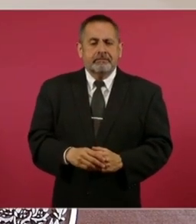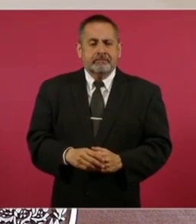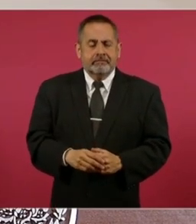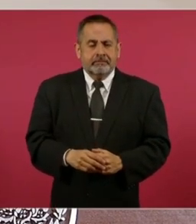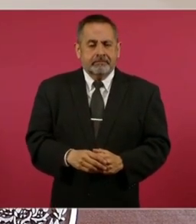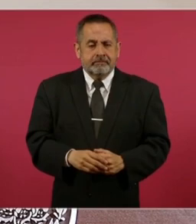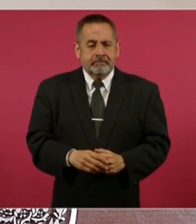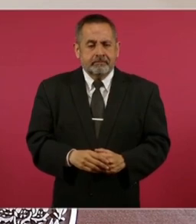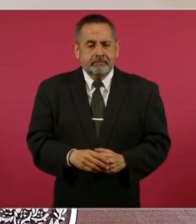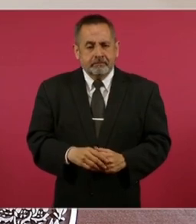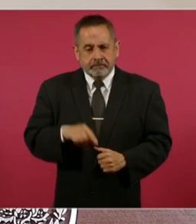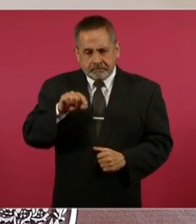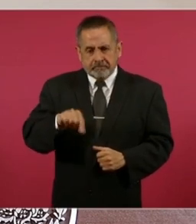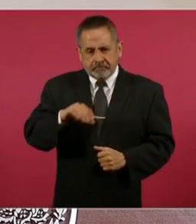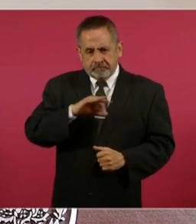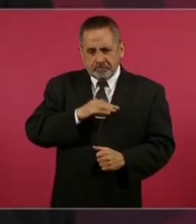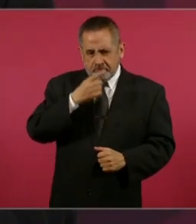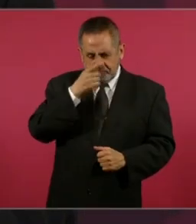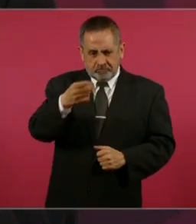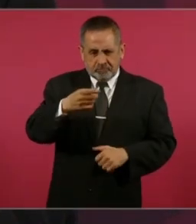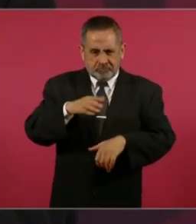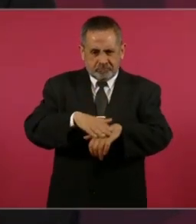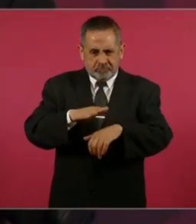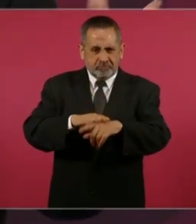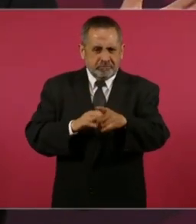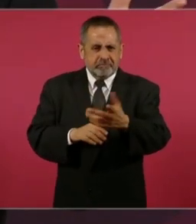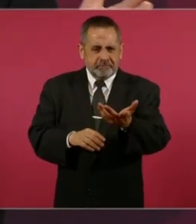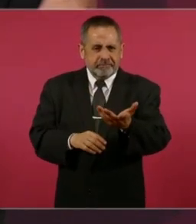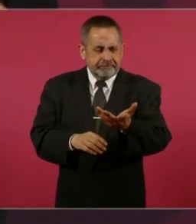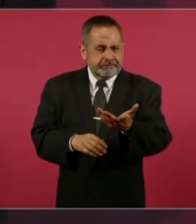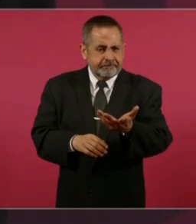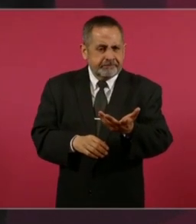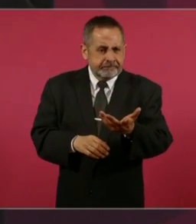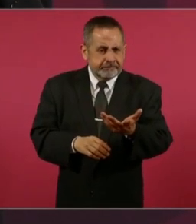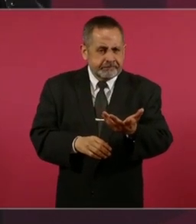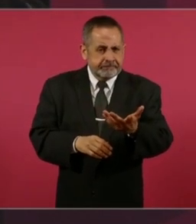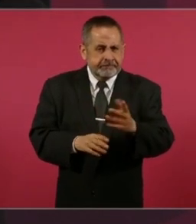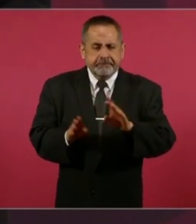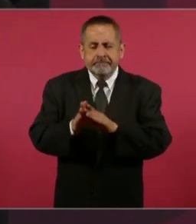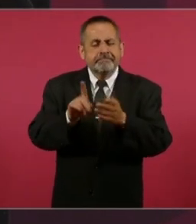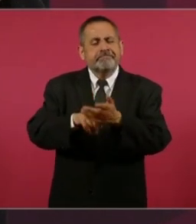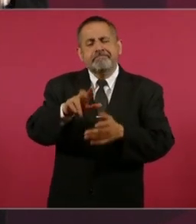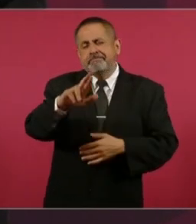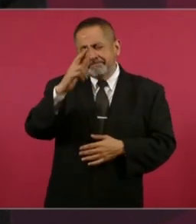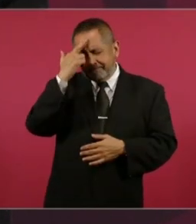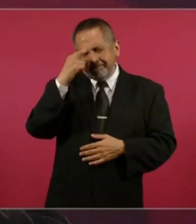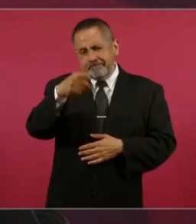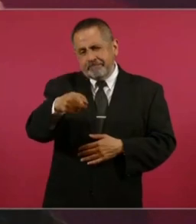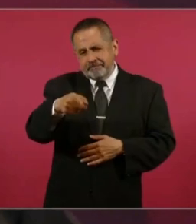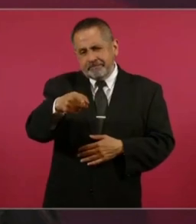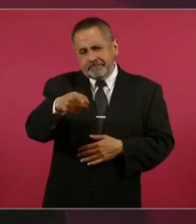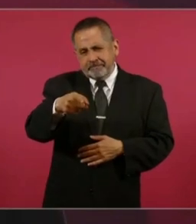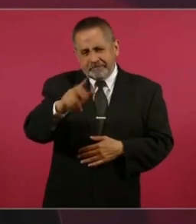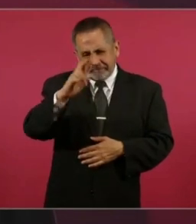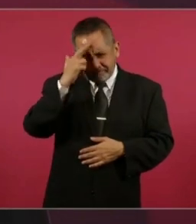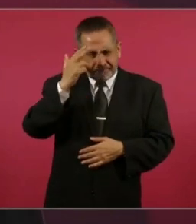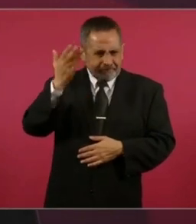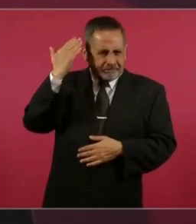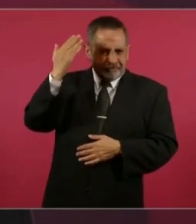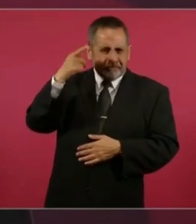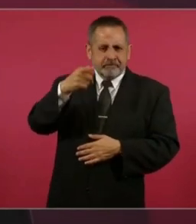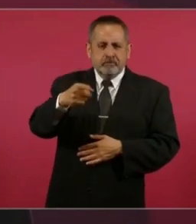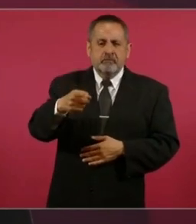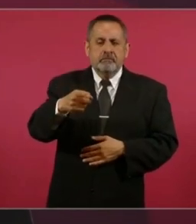puedo informar de cómo se actúa se acuerdan por